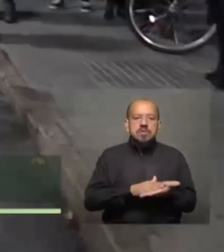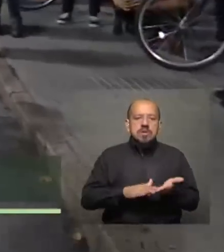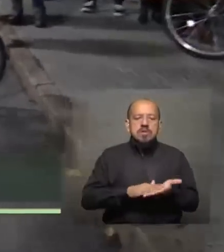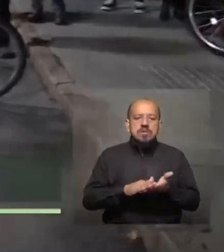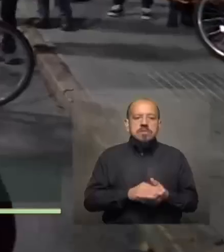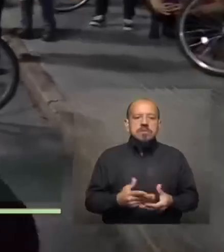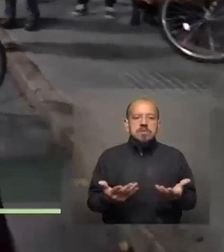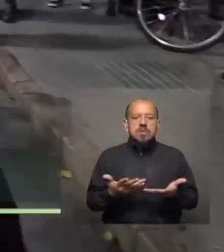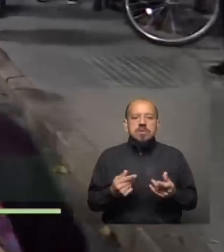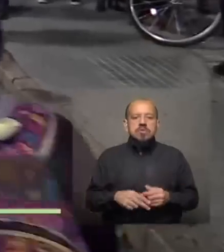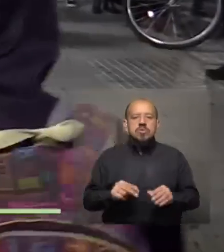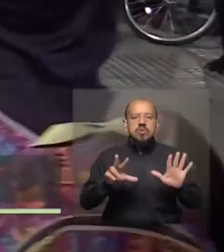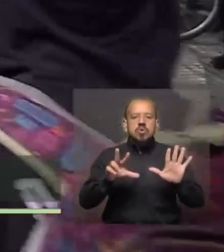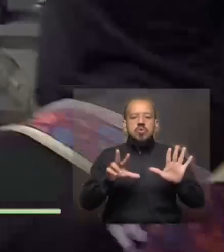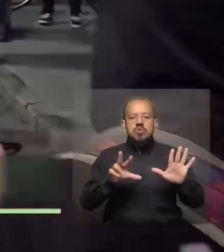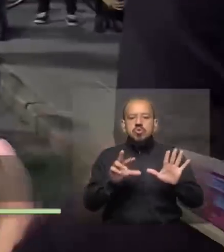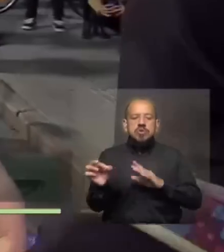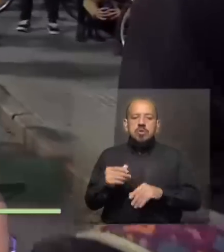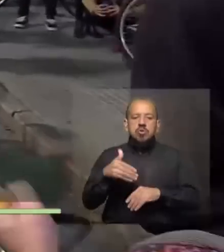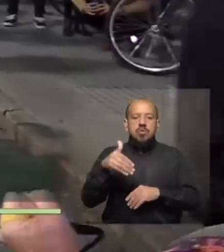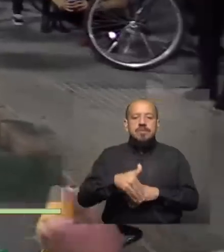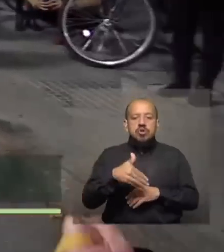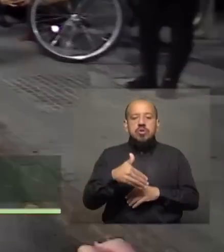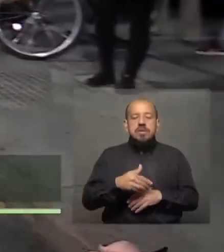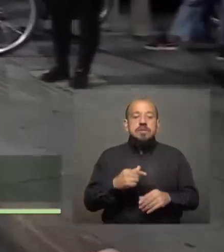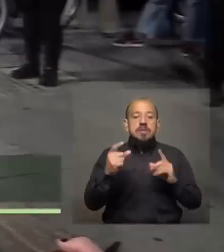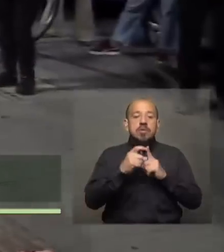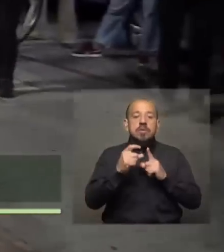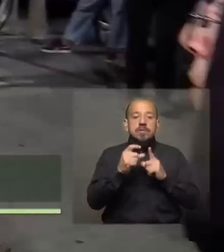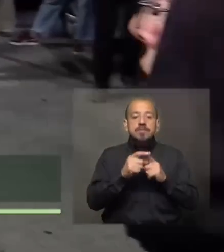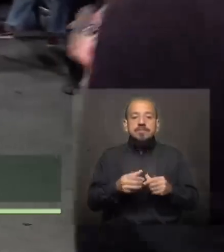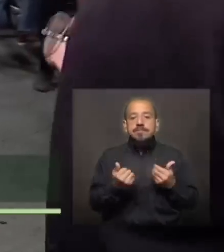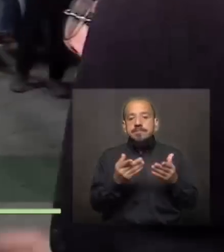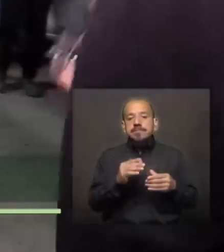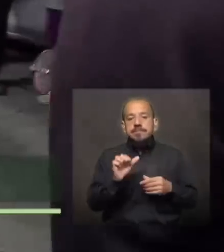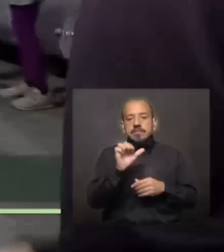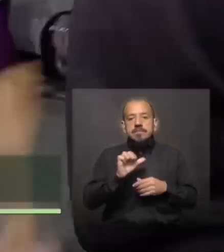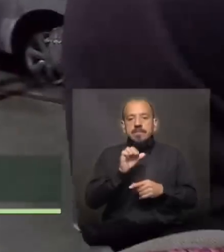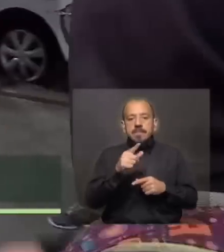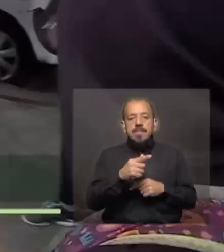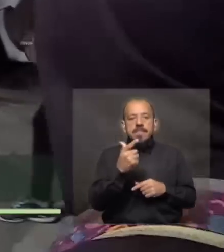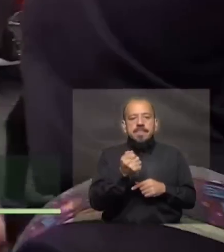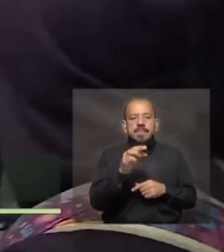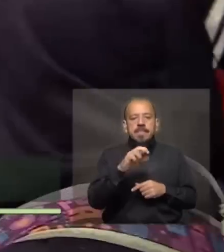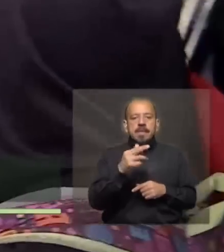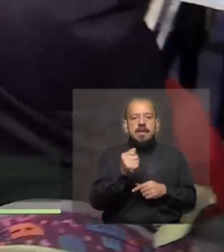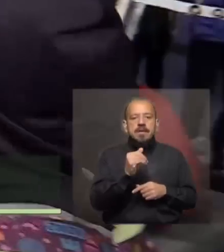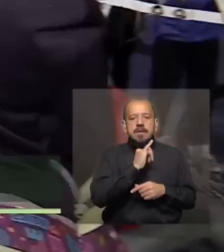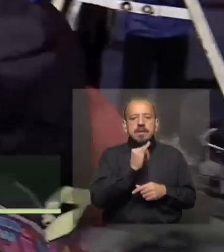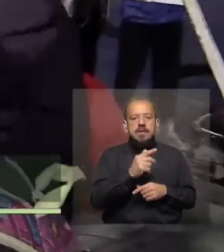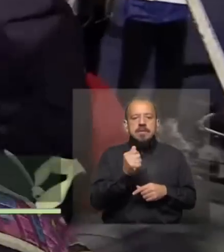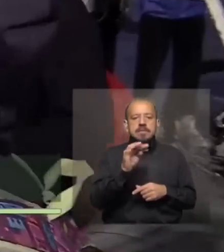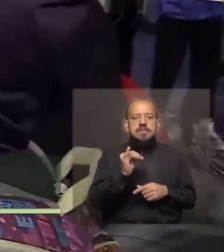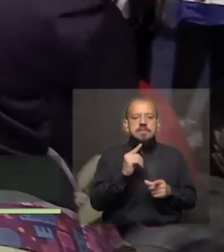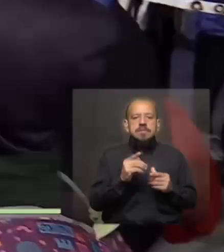son 800 millones de dólares que se le van a otorgar a la empresa arasati y lo va a pagar el